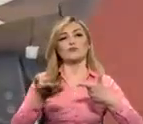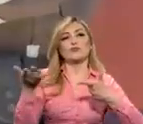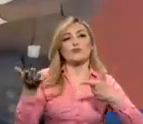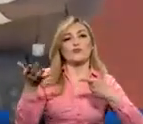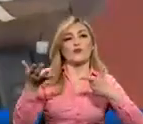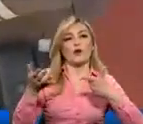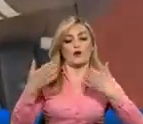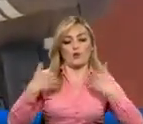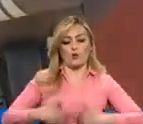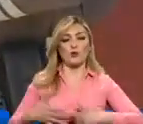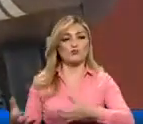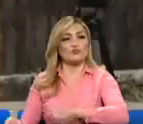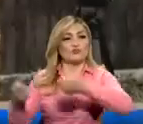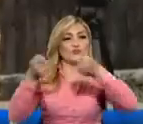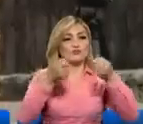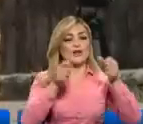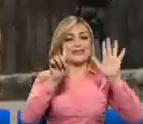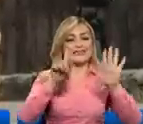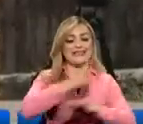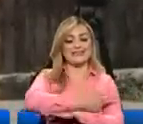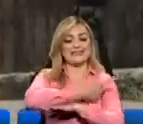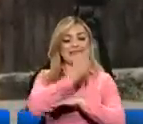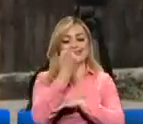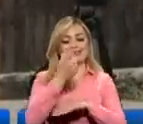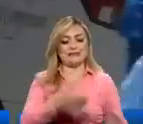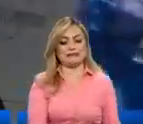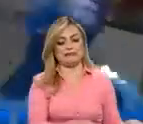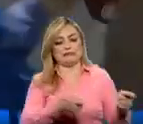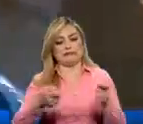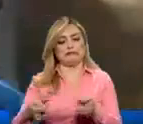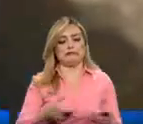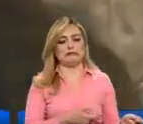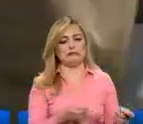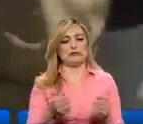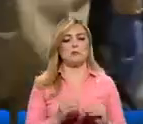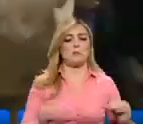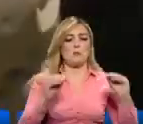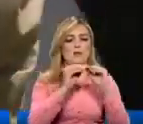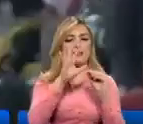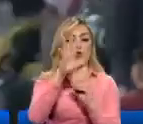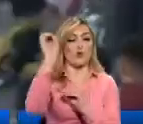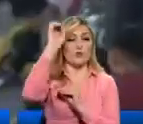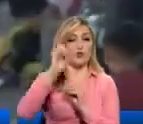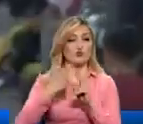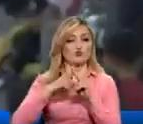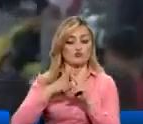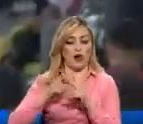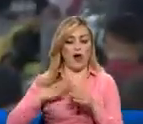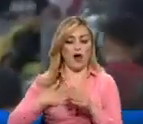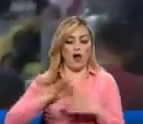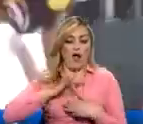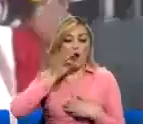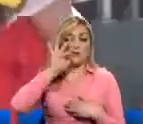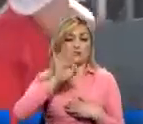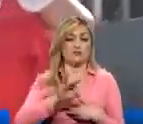el levantamiento de 6 cadáveres diarios, un incremento del 50% desde que inició la crisis